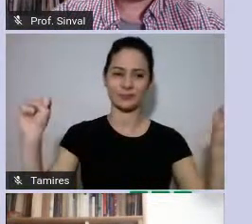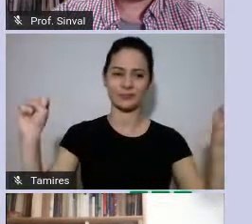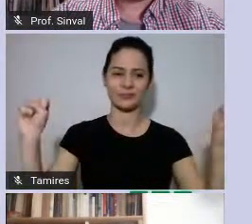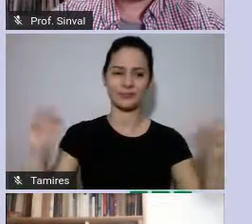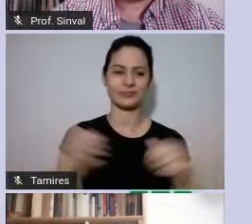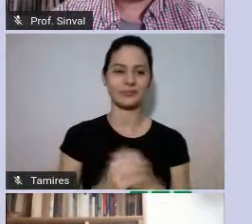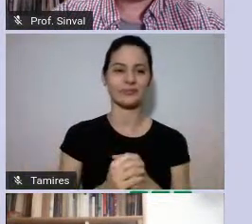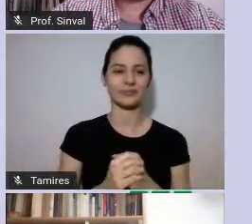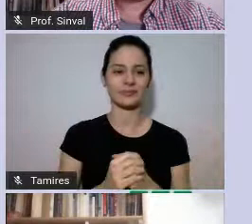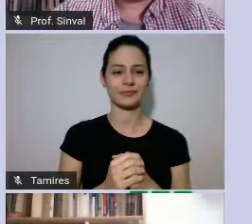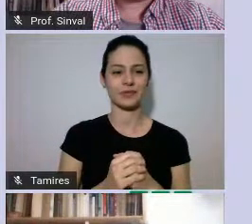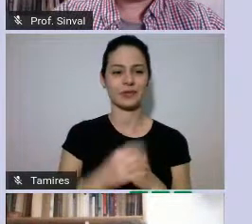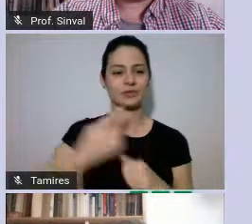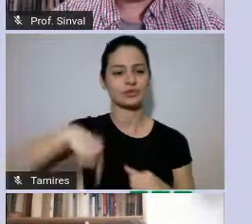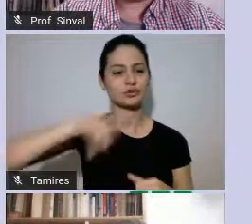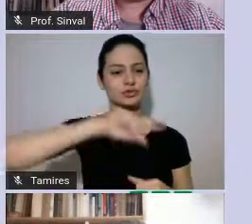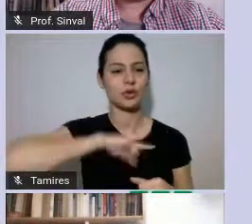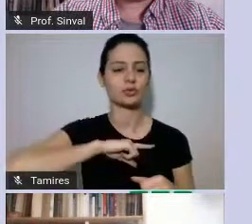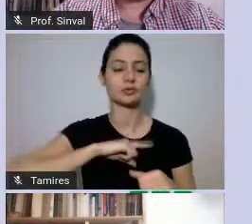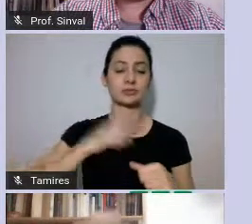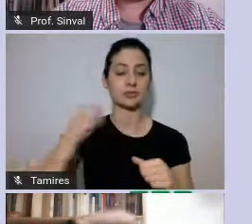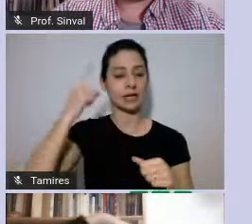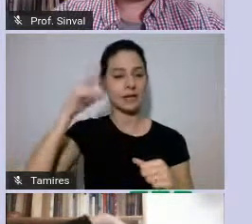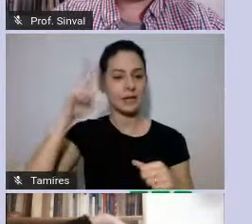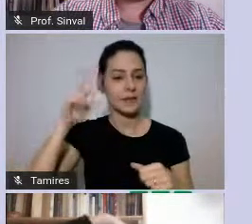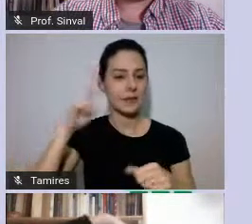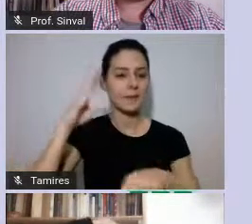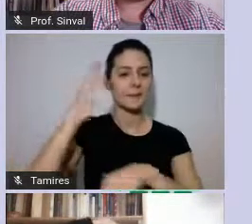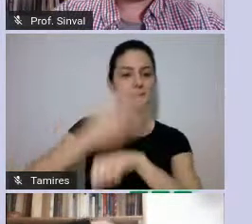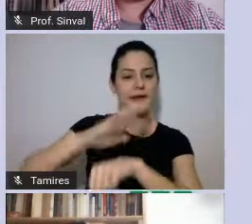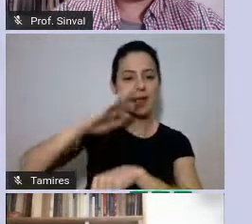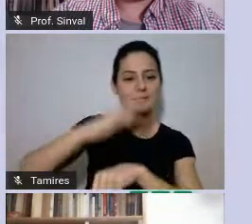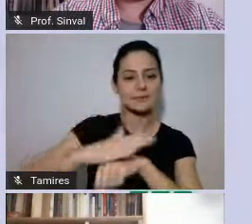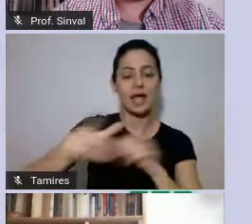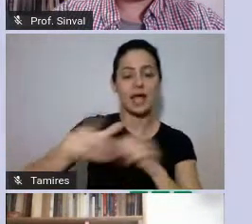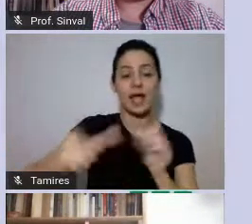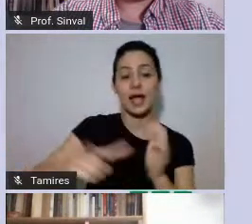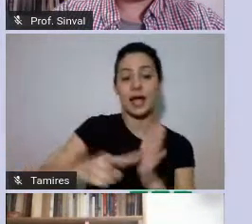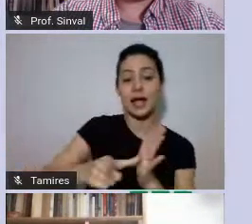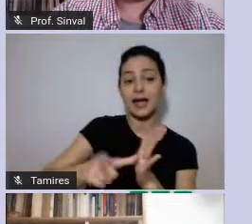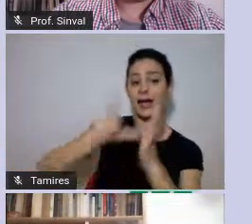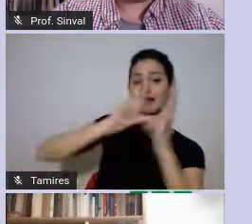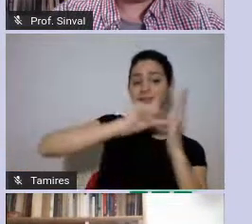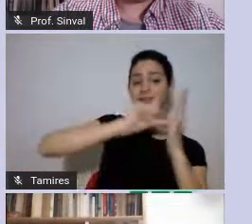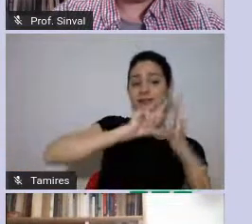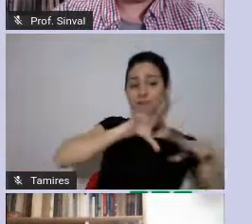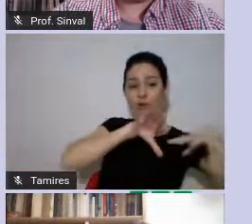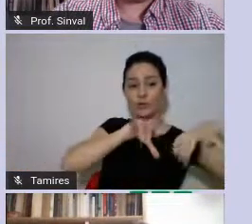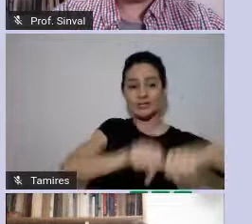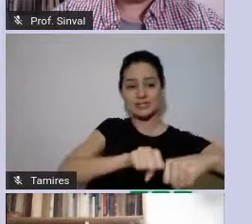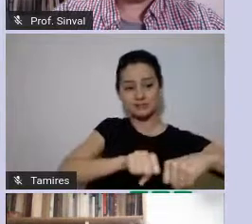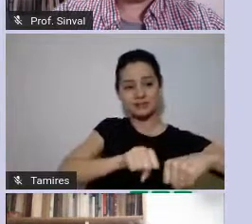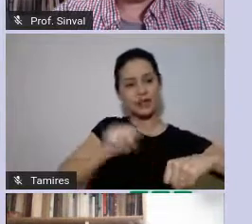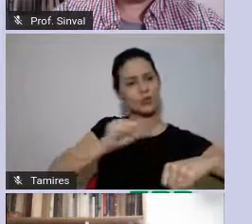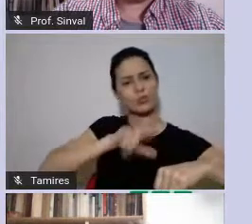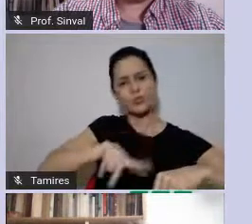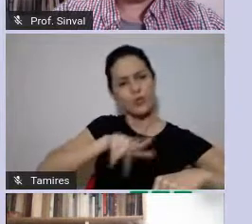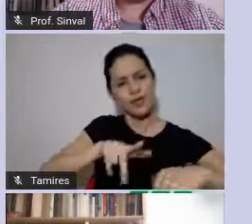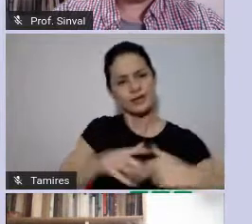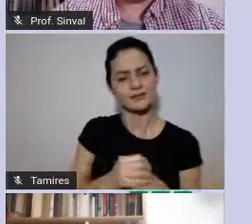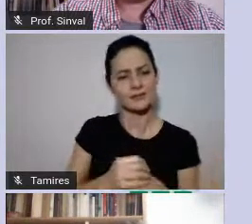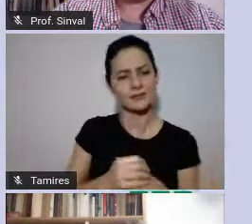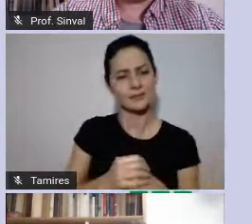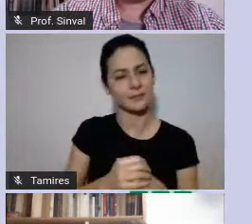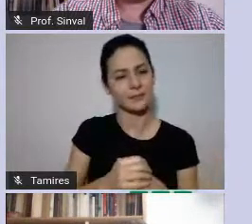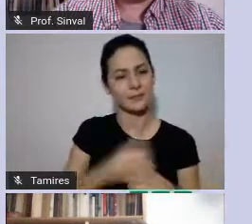nos remontemos a las prácticas anteriores a la conquista, ¿no? Como si